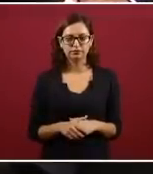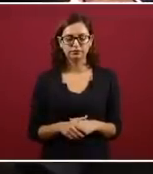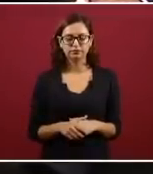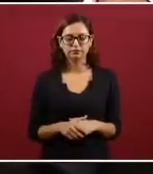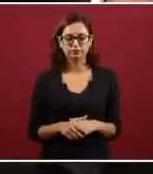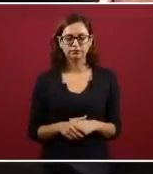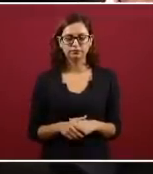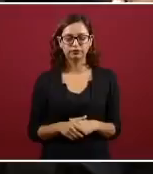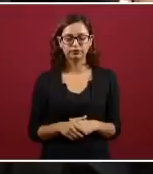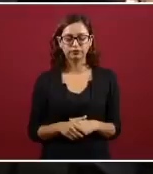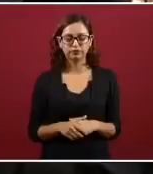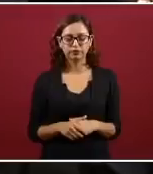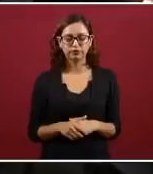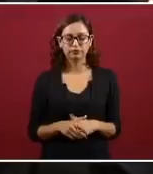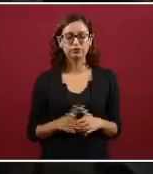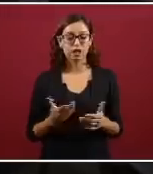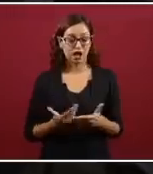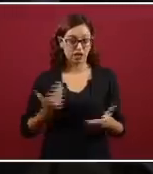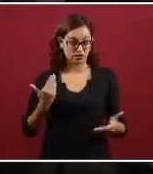formalmente que